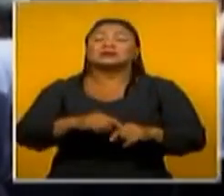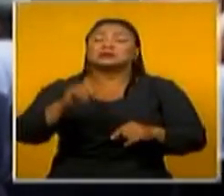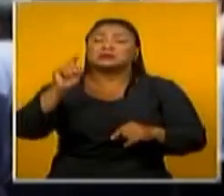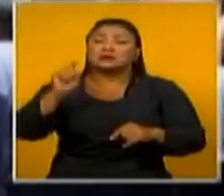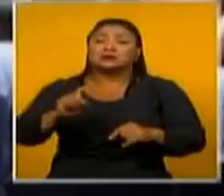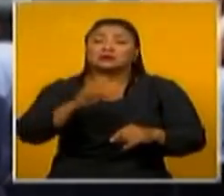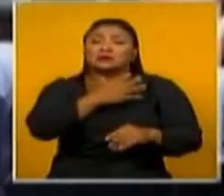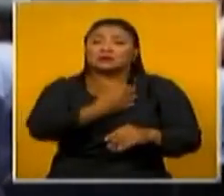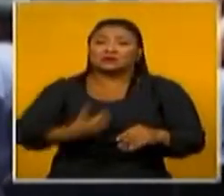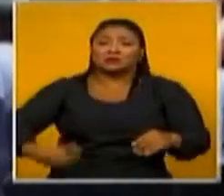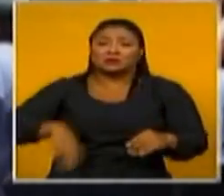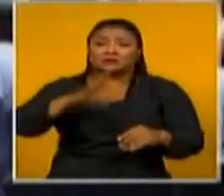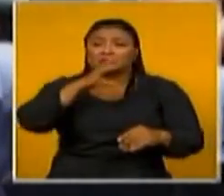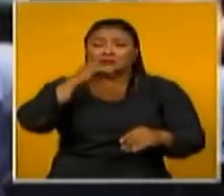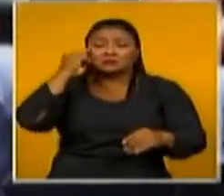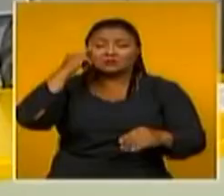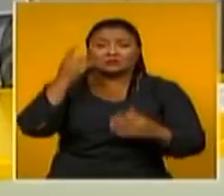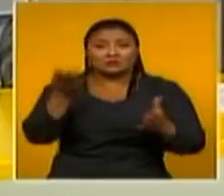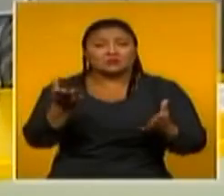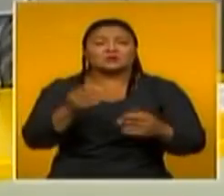expresidente Rafael Correa Delgado.